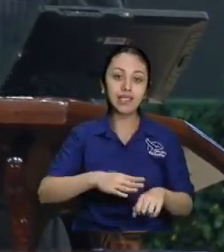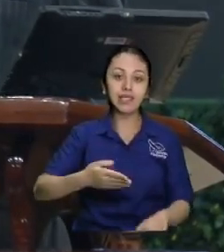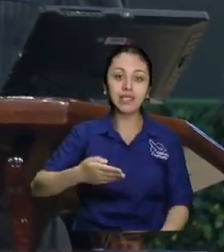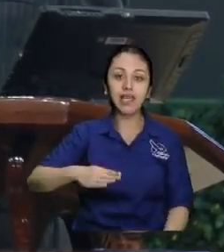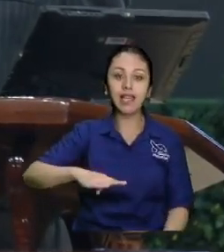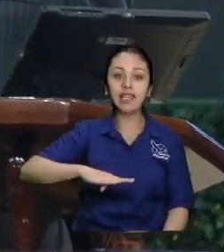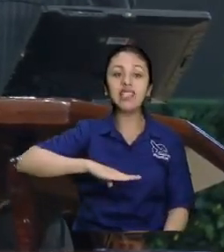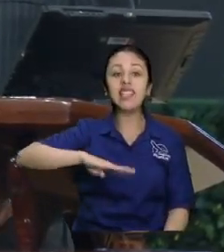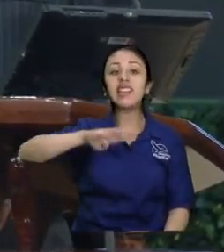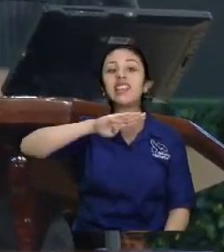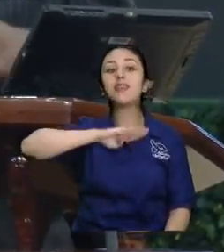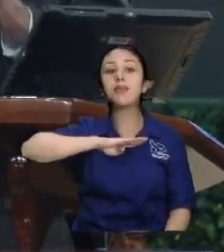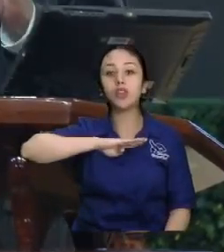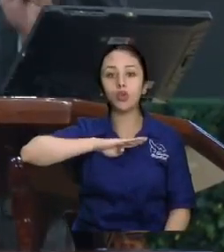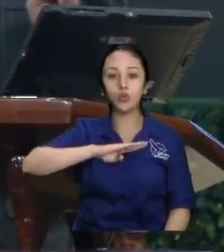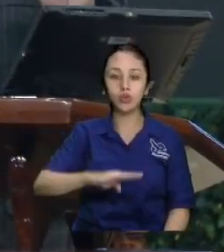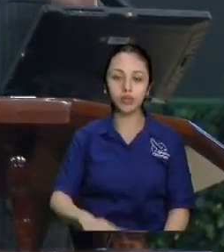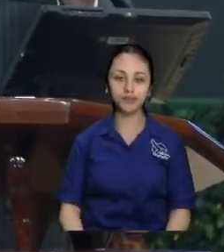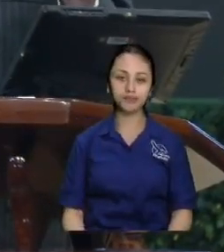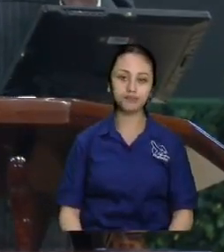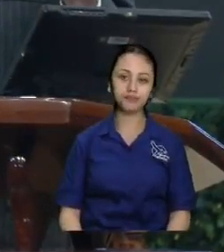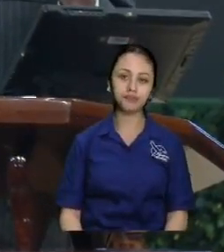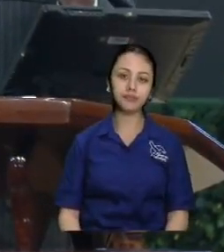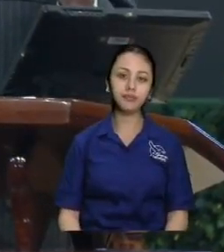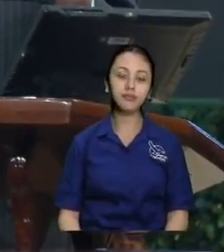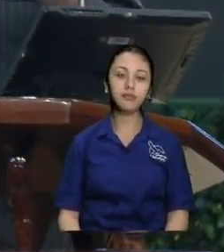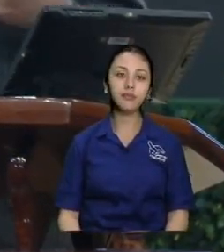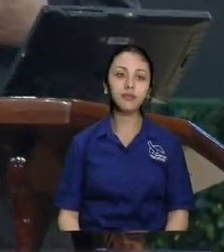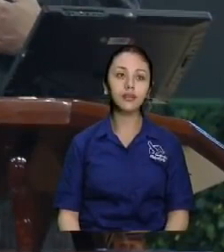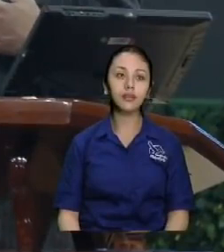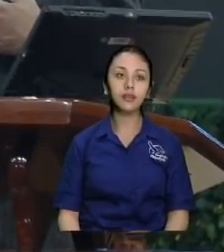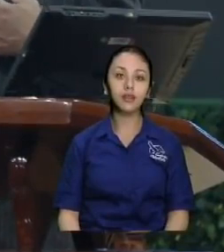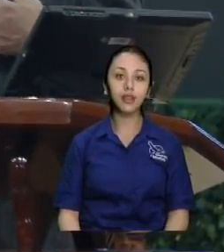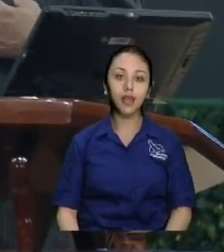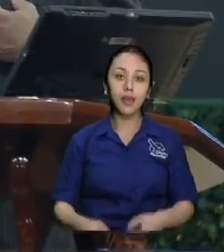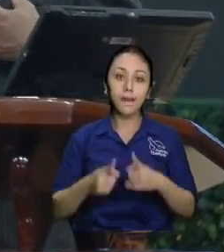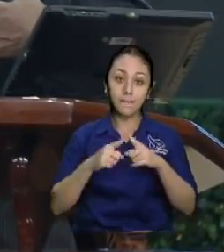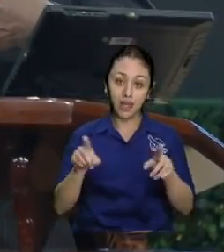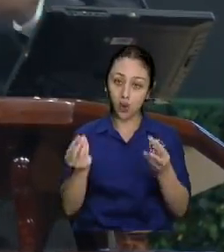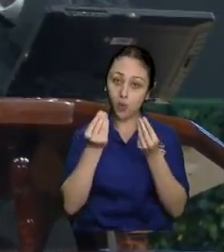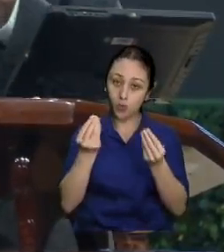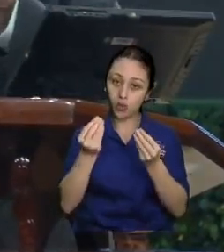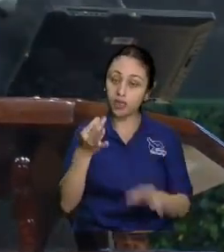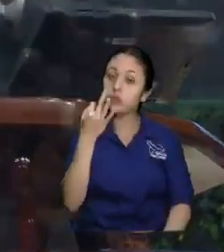Pero sí, toda regla tiene su excepción, pero la mayoría de las